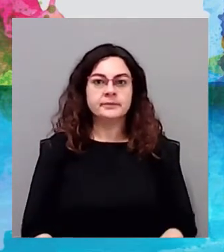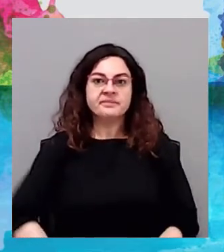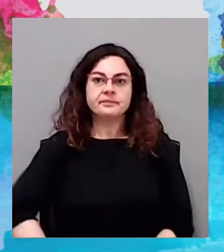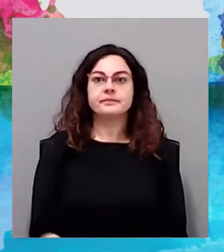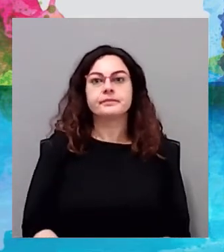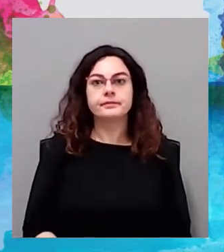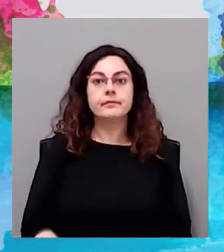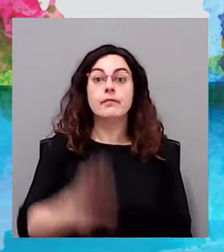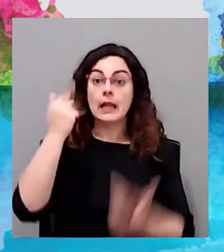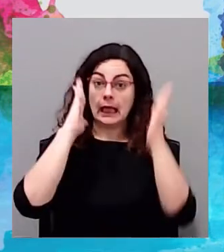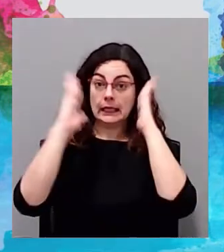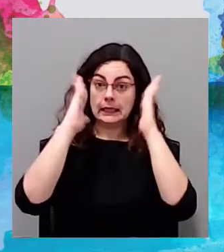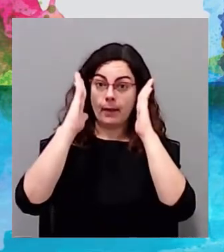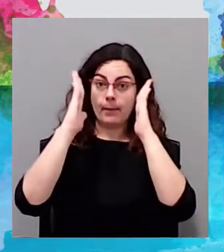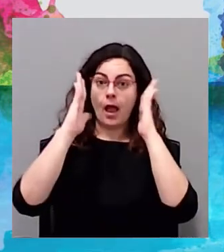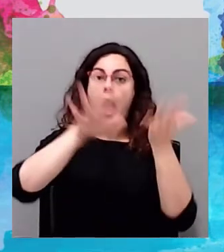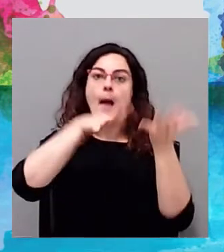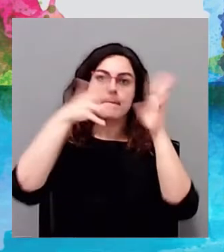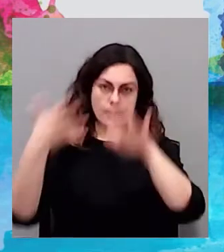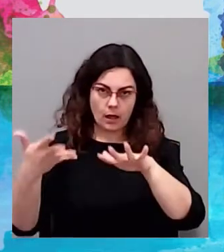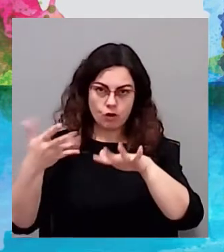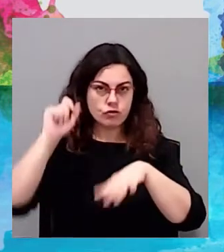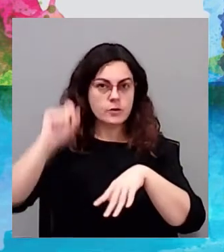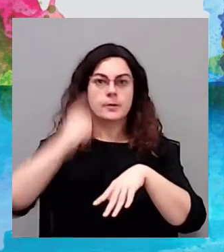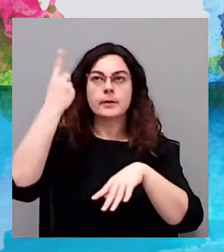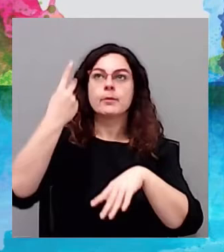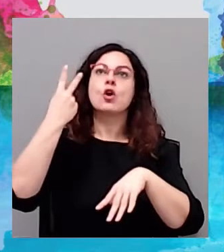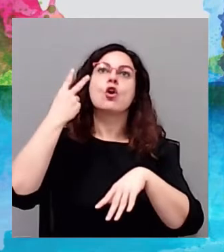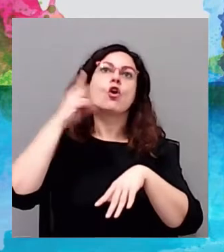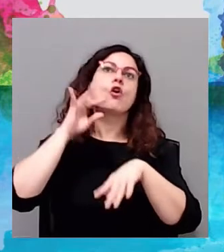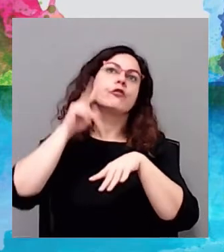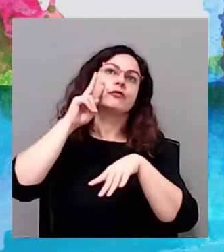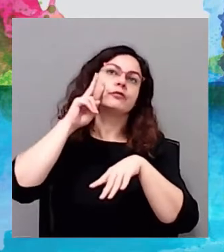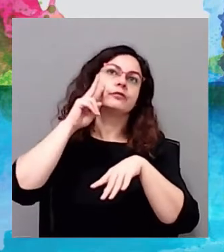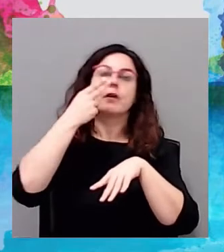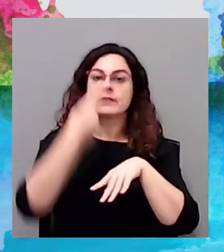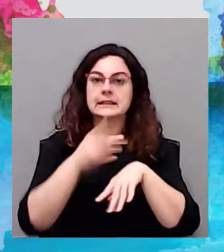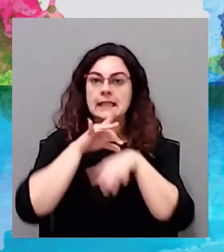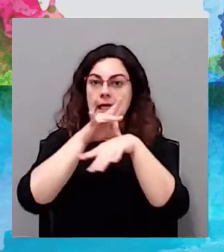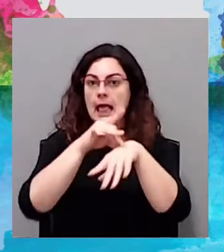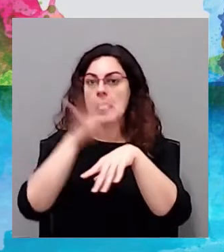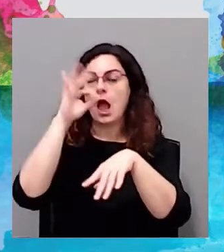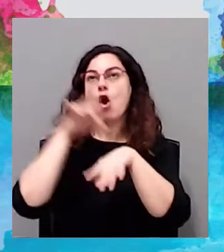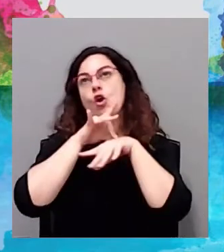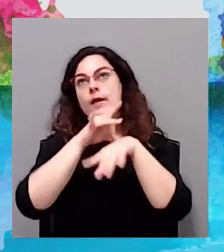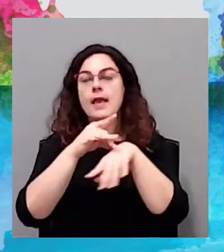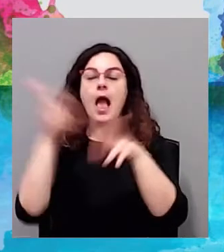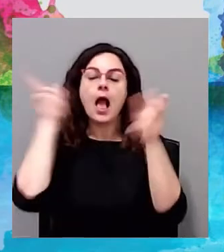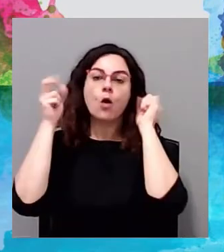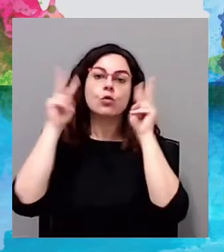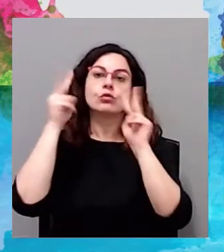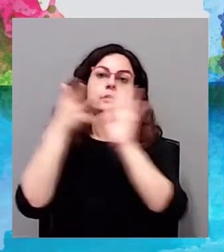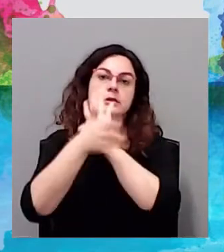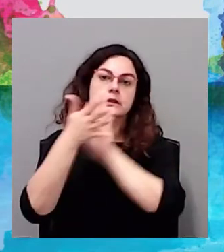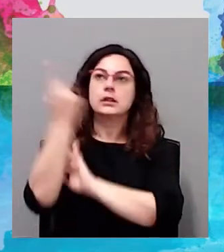Las etapas de aplicación, primero dentro de una visita guiada, por ejemplo, o de una guía audiodescriptiva, la bienvenida y la descripción general de la visita